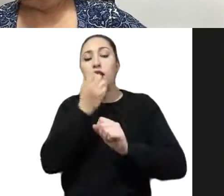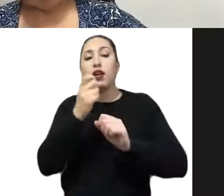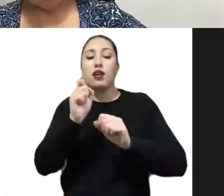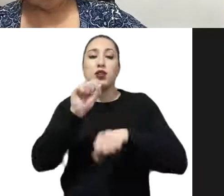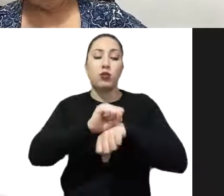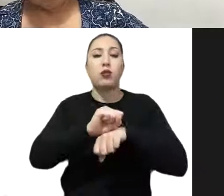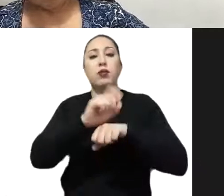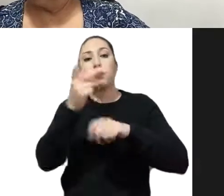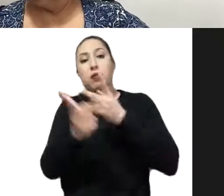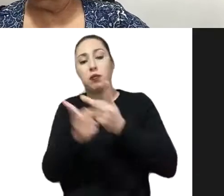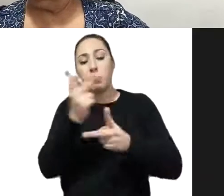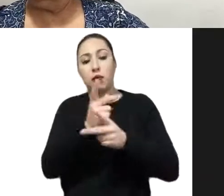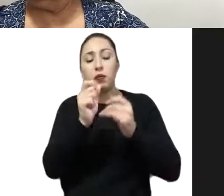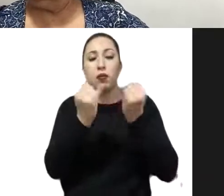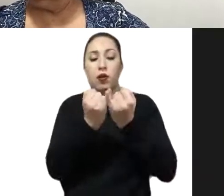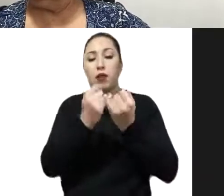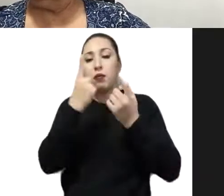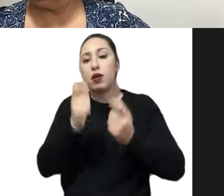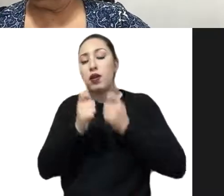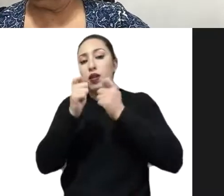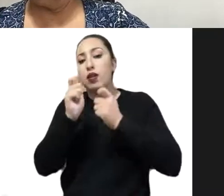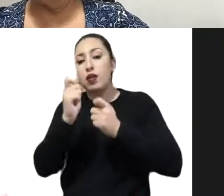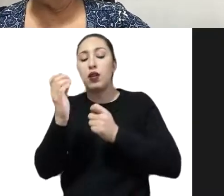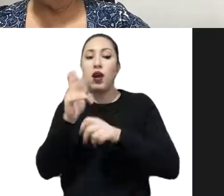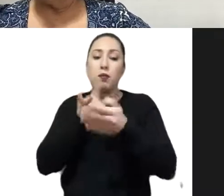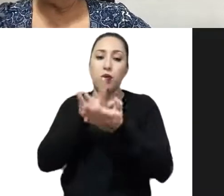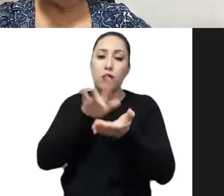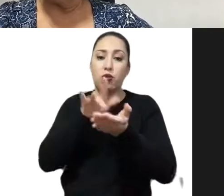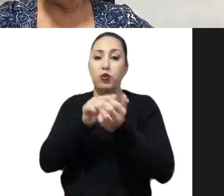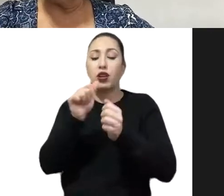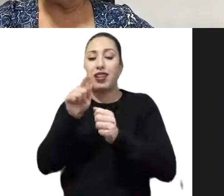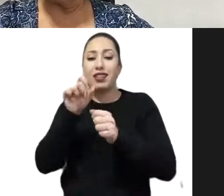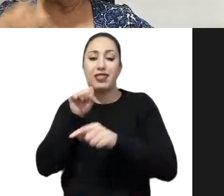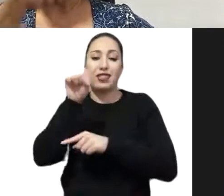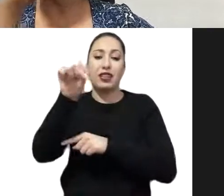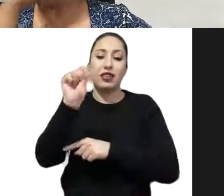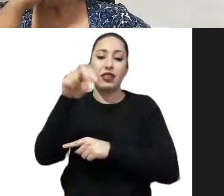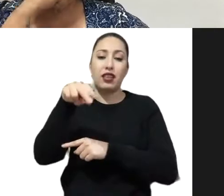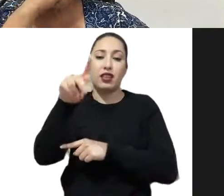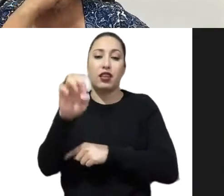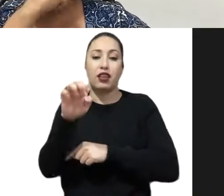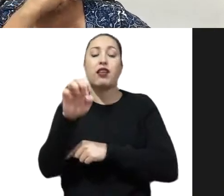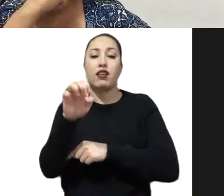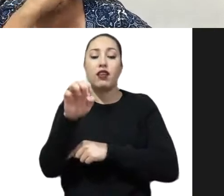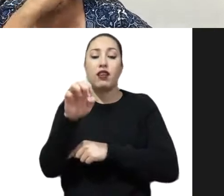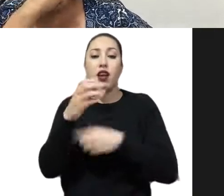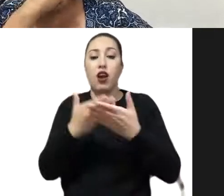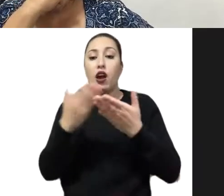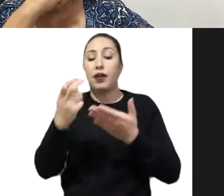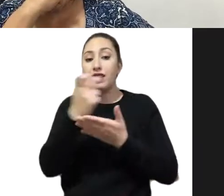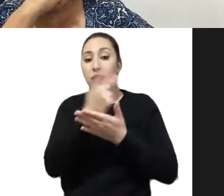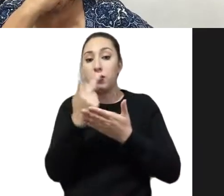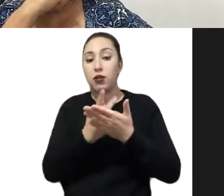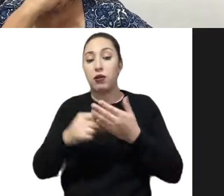de apoyo y asistencia a la educación del catálogo institucional de puestos del Sindicato Nacional de Trabajadores de la Educación. Este programa tiene como fin